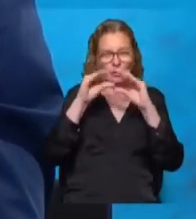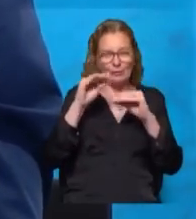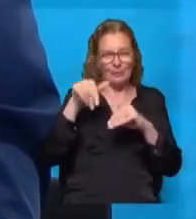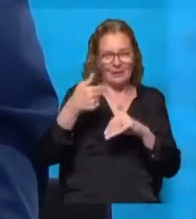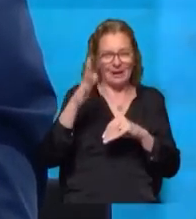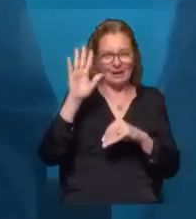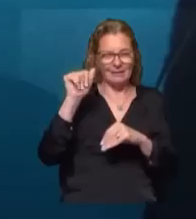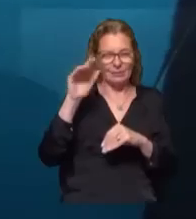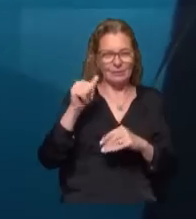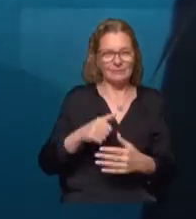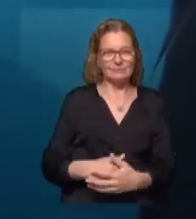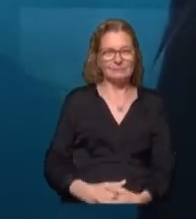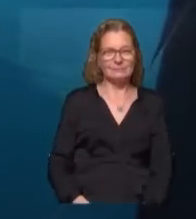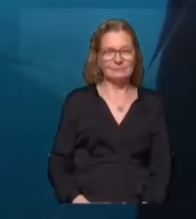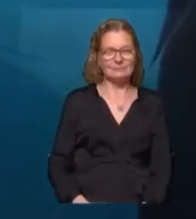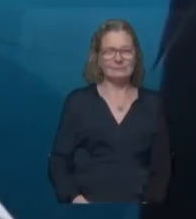pasen